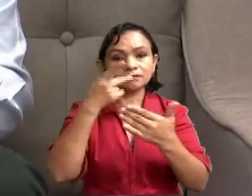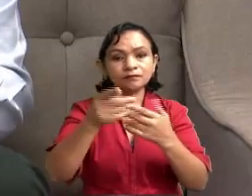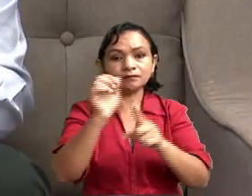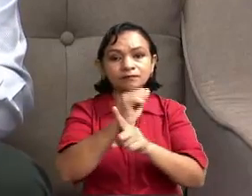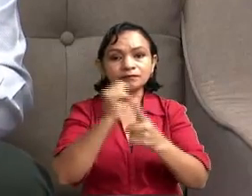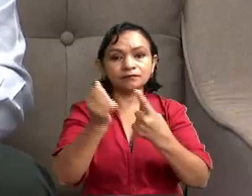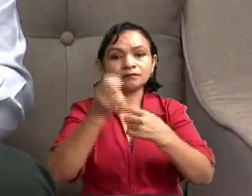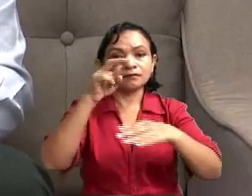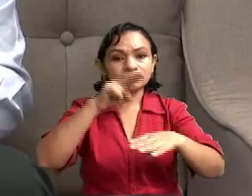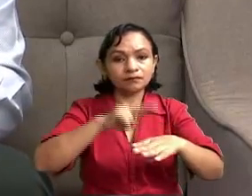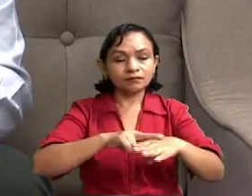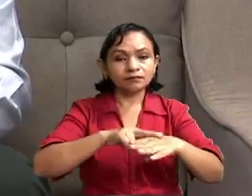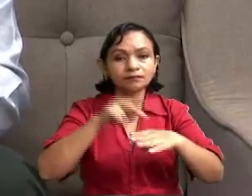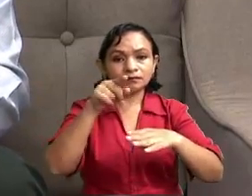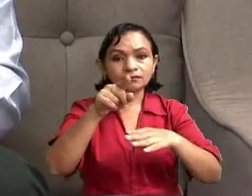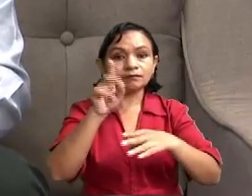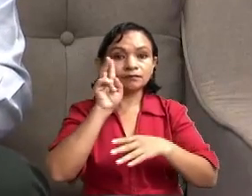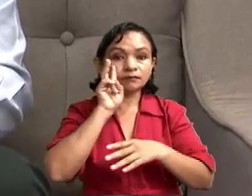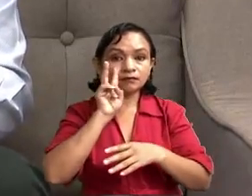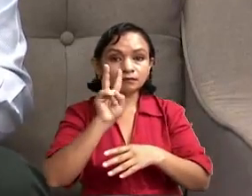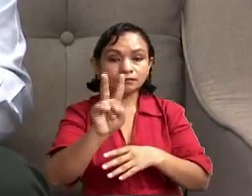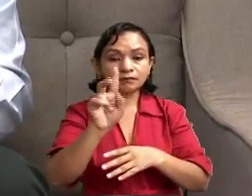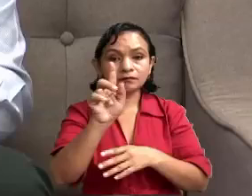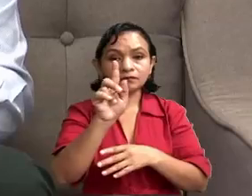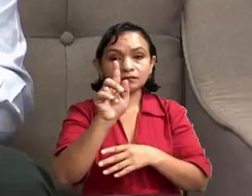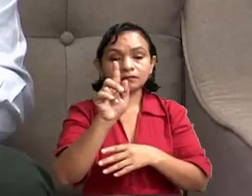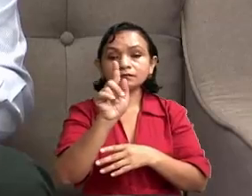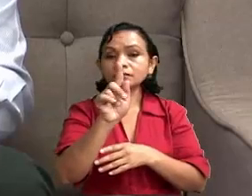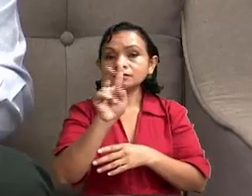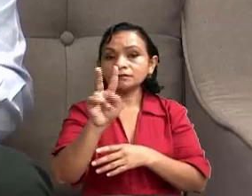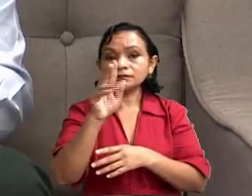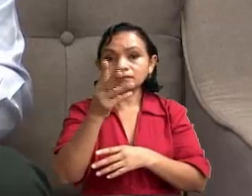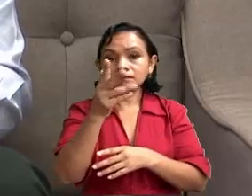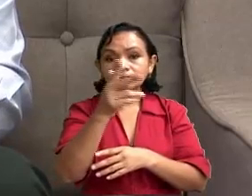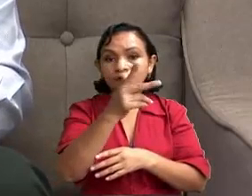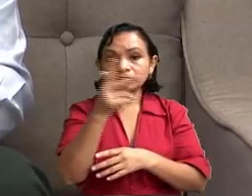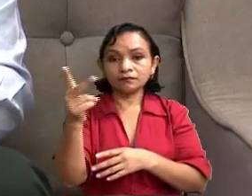el Parlamento, le invitamos a que se quede en sintonía fiel de nuestro canal,